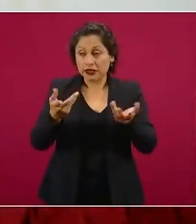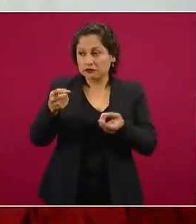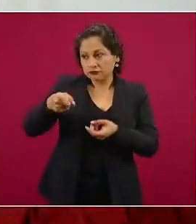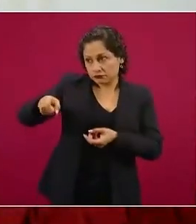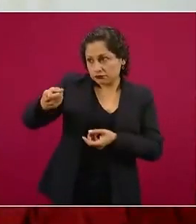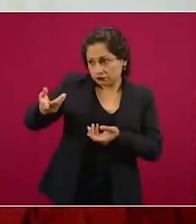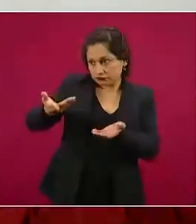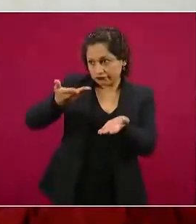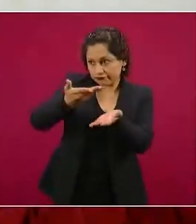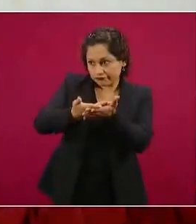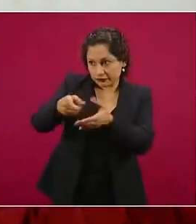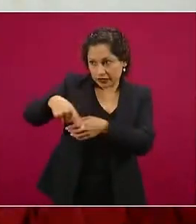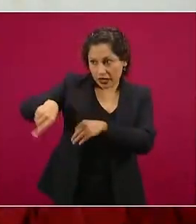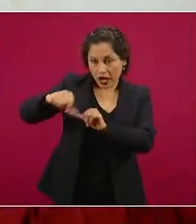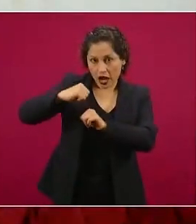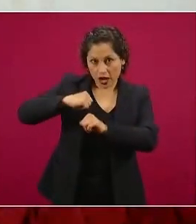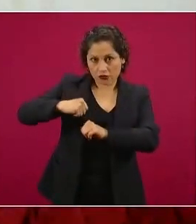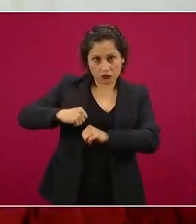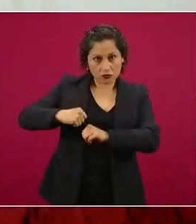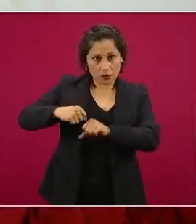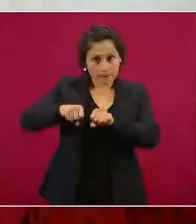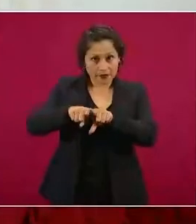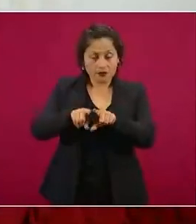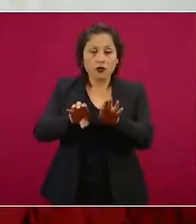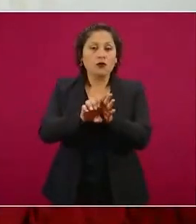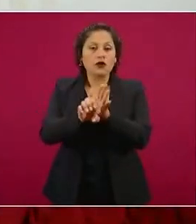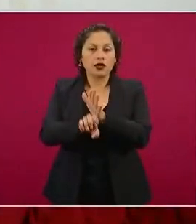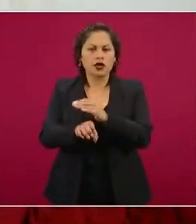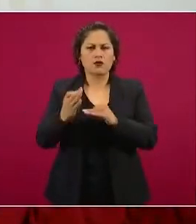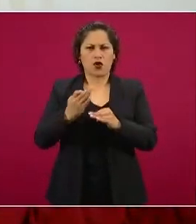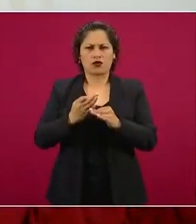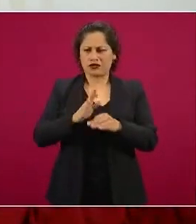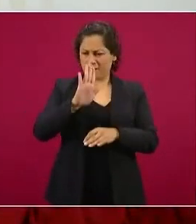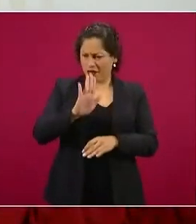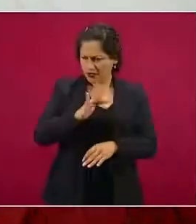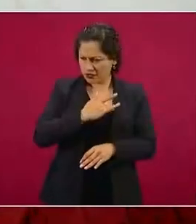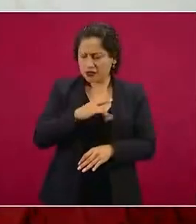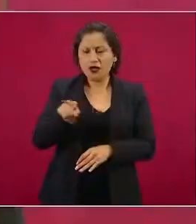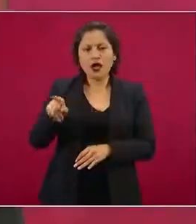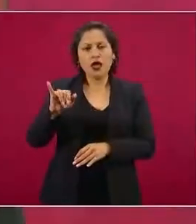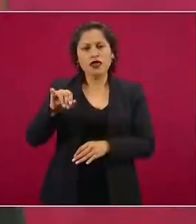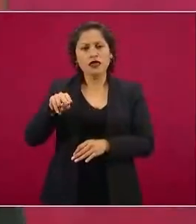proponiendo las autoridades, en este caso creo que es el INE,